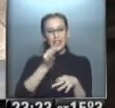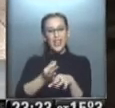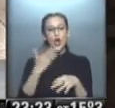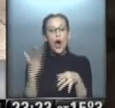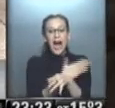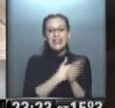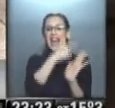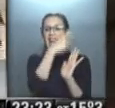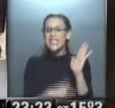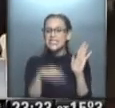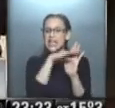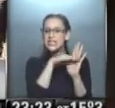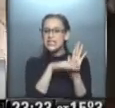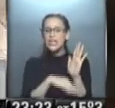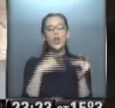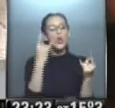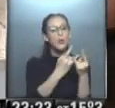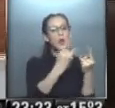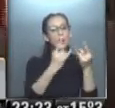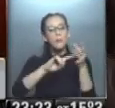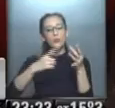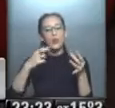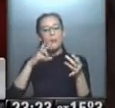definitivos en la página siguiente: